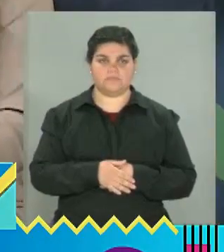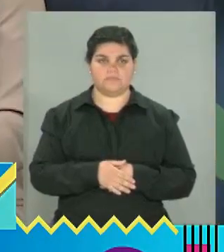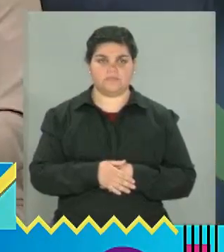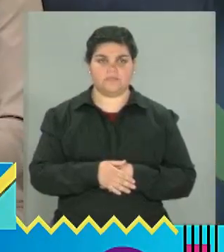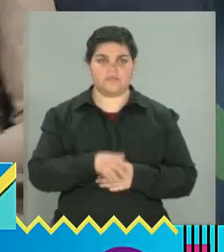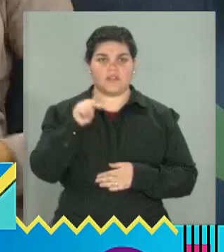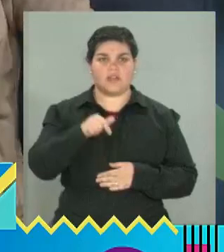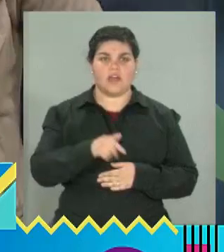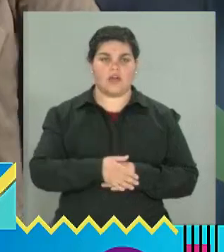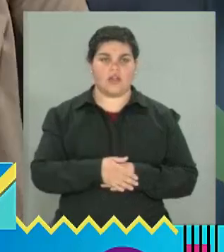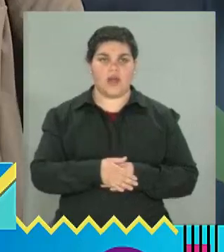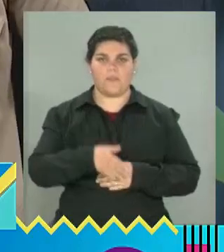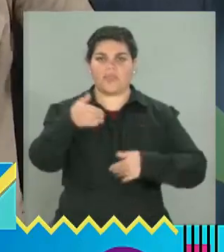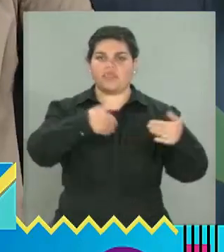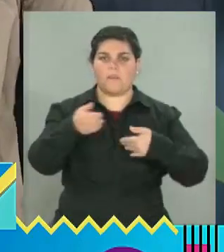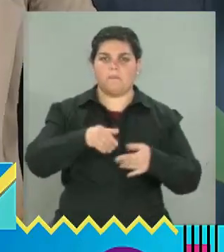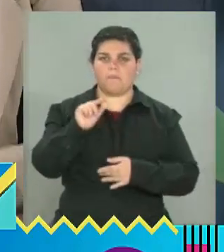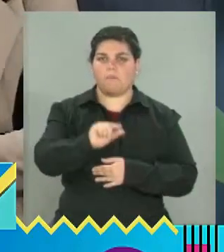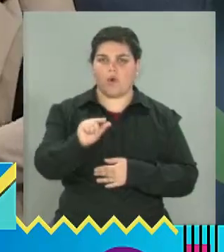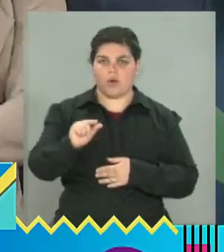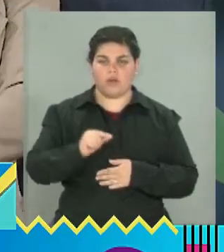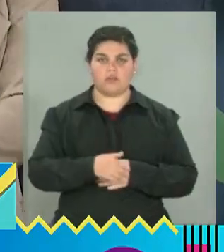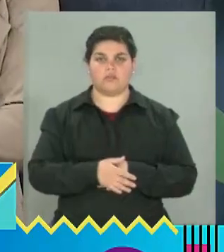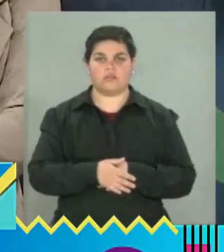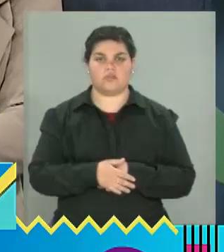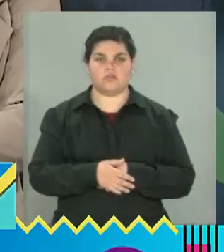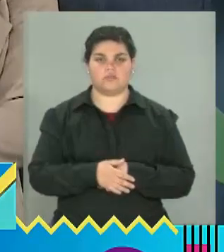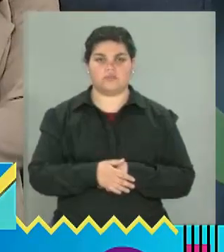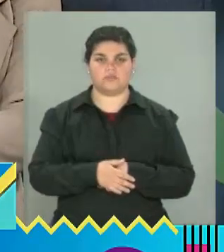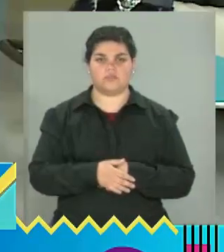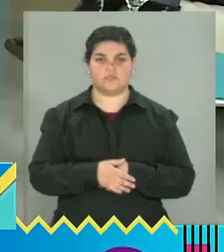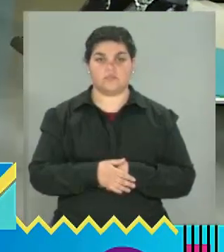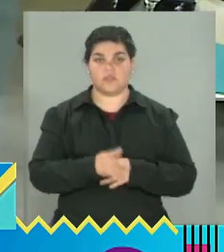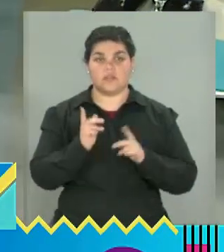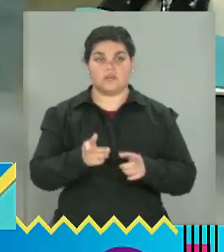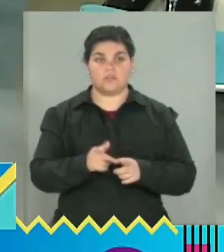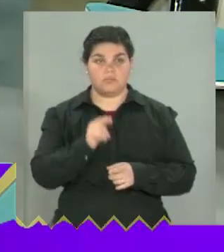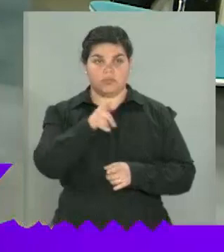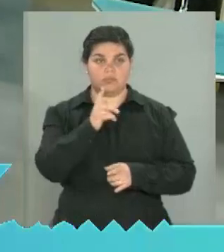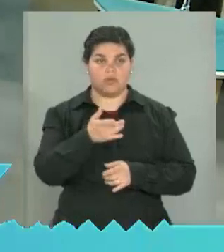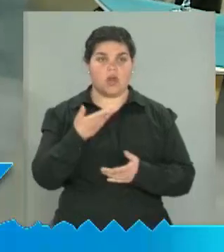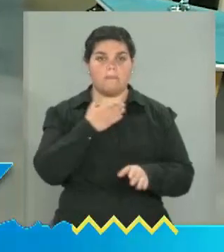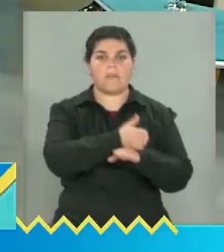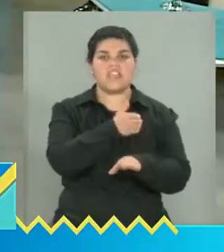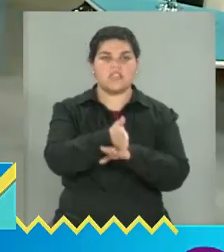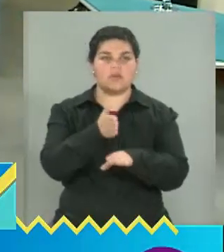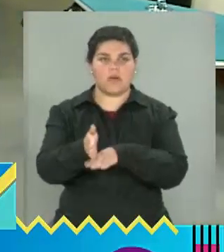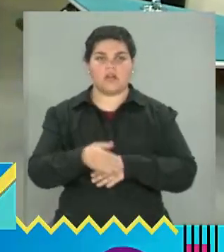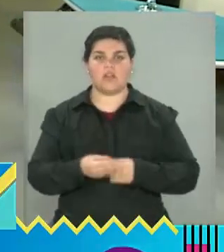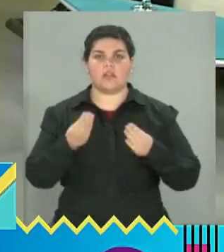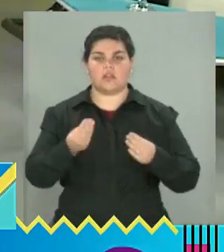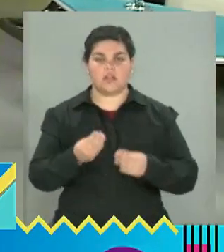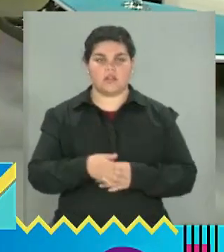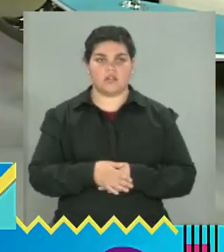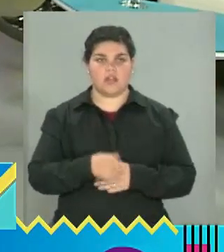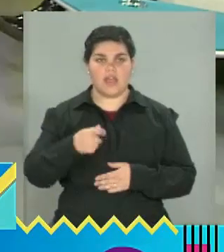pocas demandas. O sea, en realidad, por ahí, por eso el eje ha sido en participar, es que ellos ahora empezar a